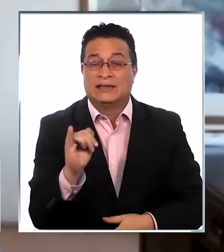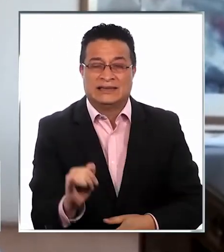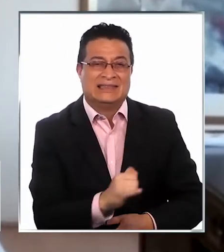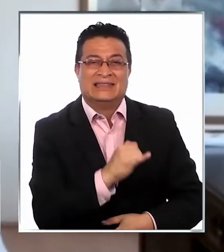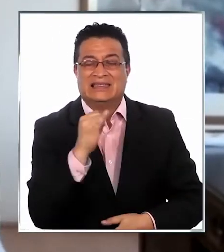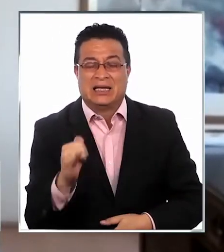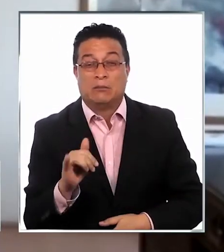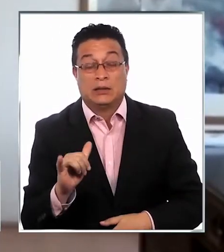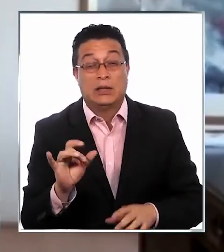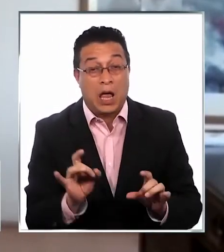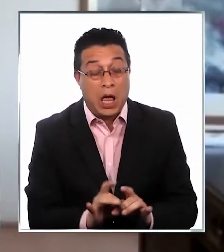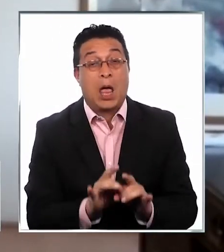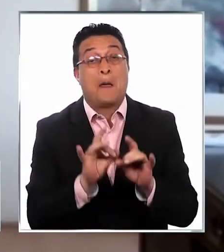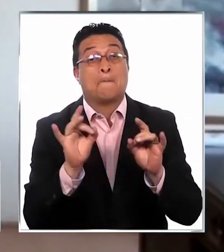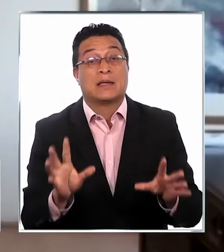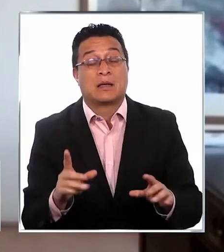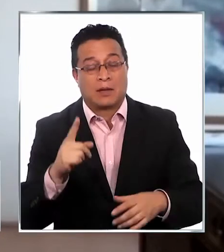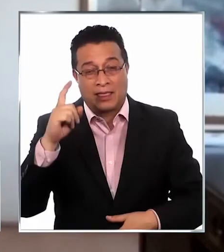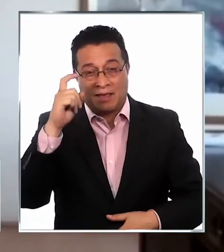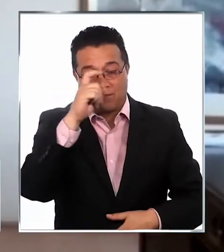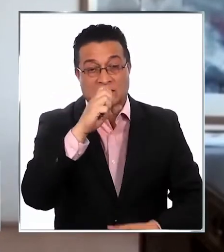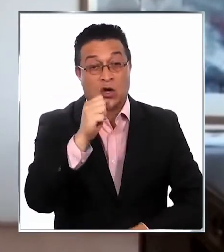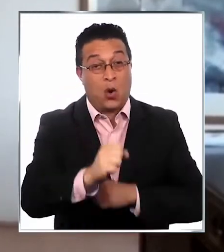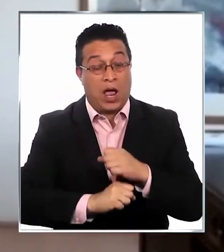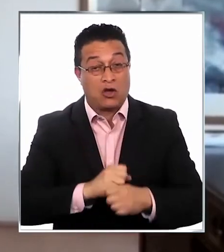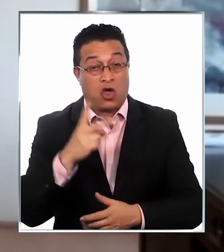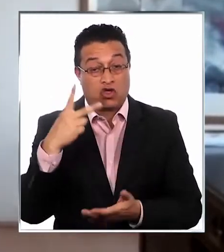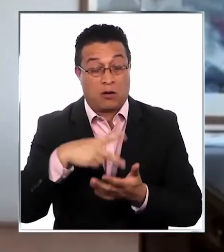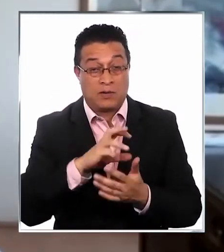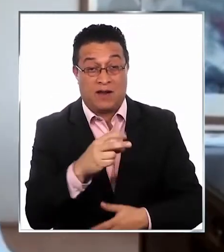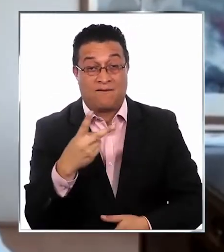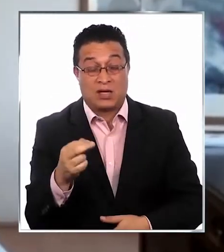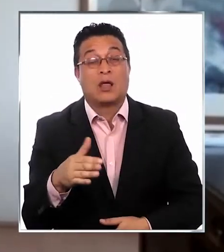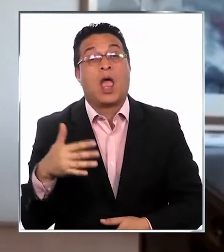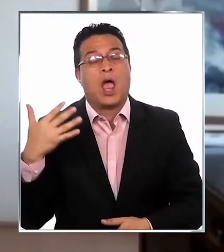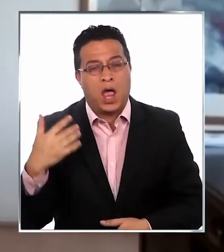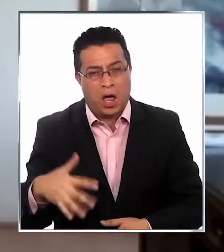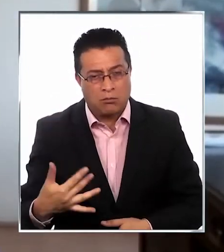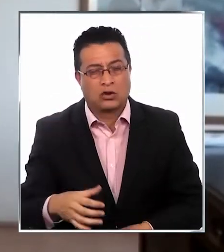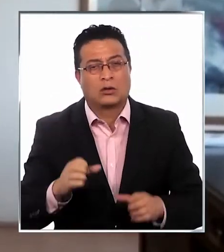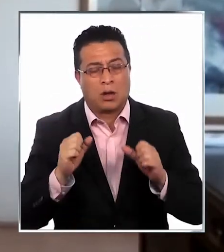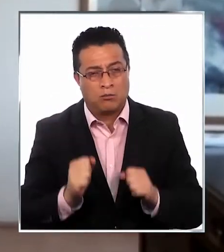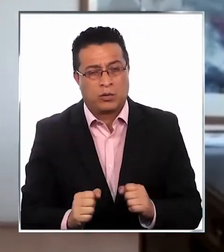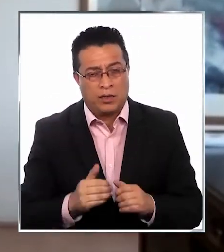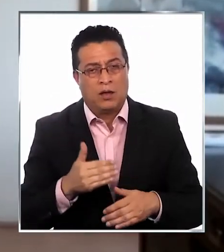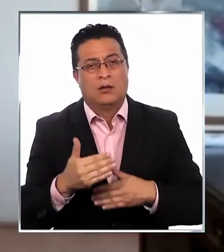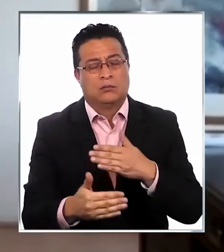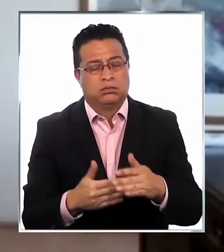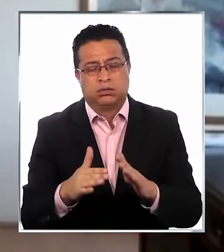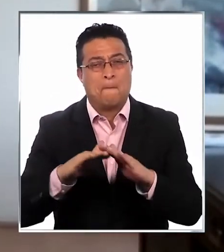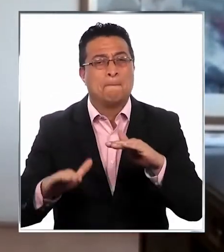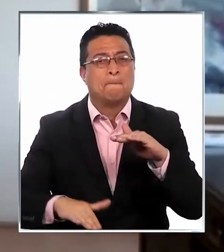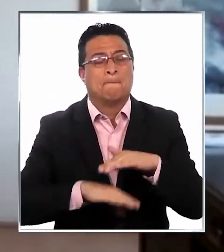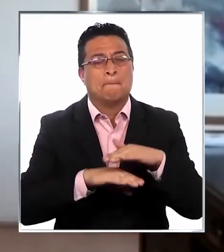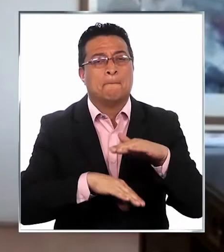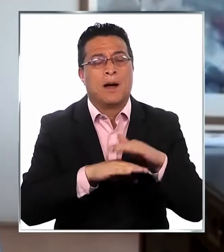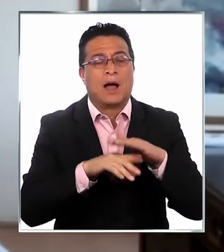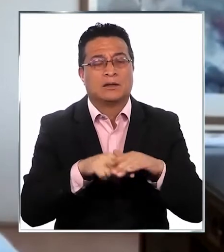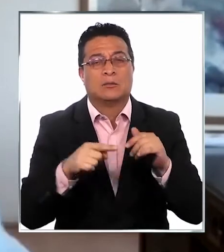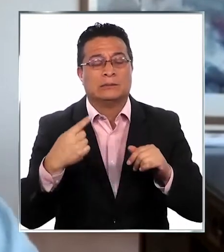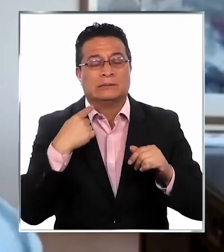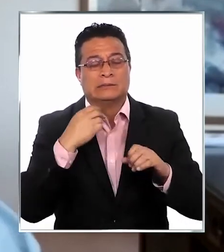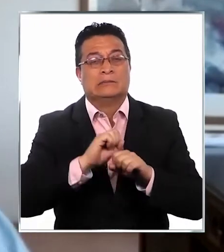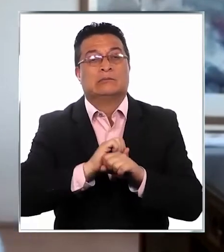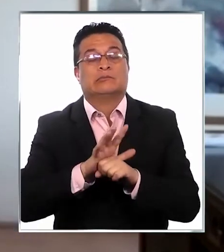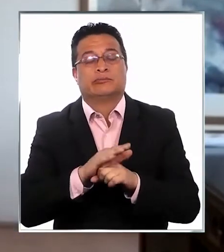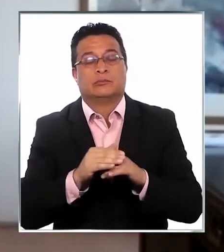y particularmente en el difícil año 2020 fue fundamental para poder mitigar al máximo los efectos de una pandemia que nos